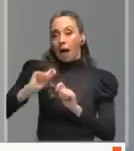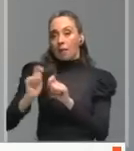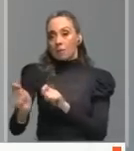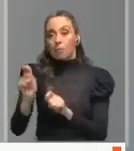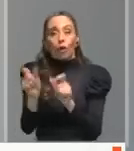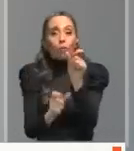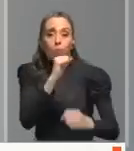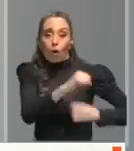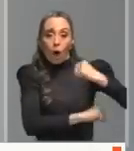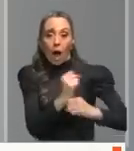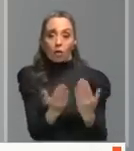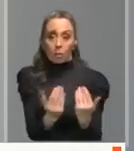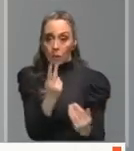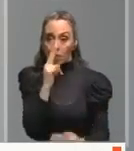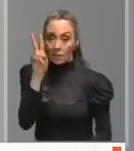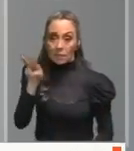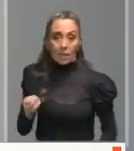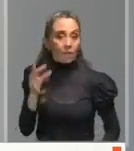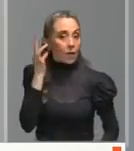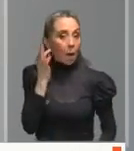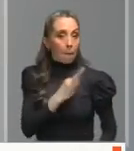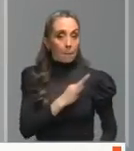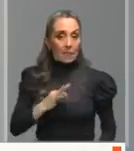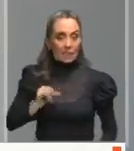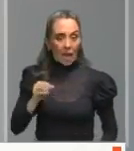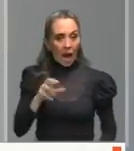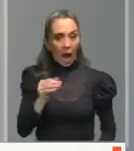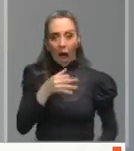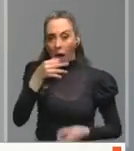día una ministra Jara diferente,